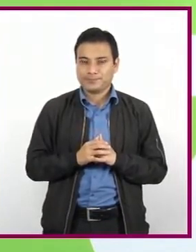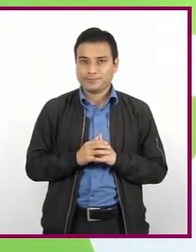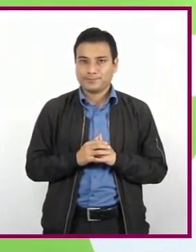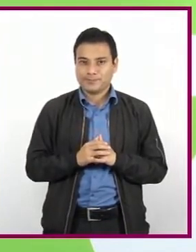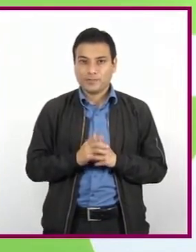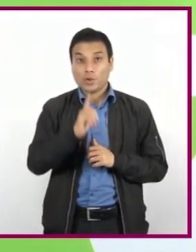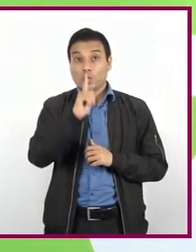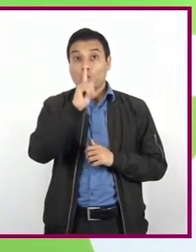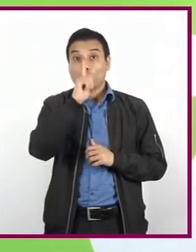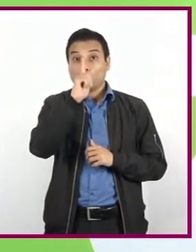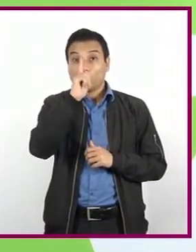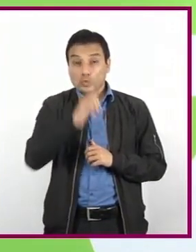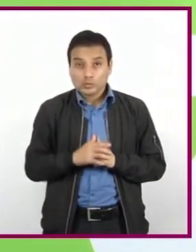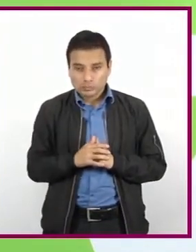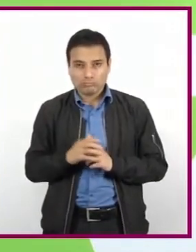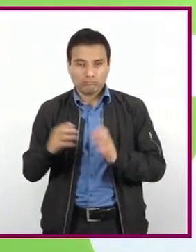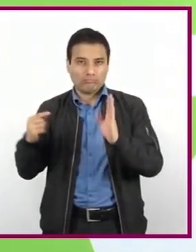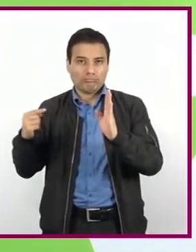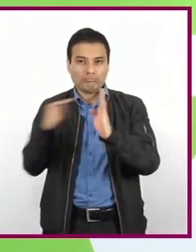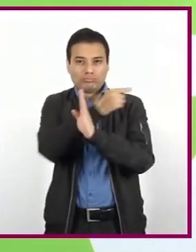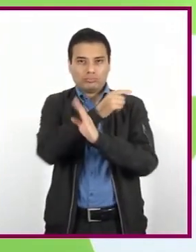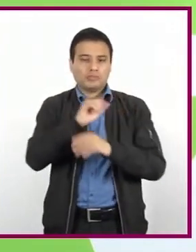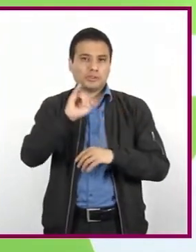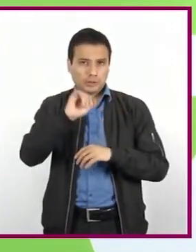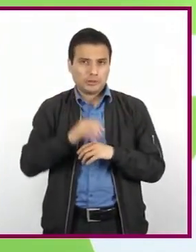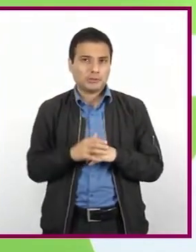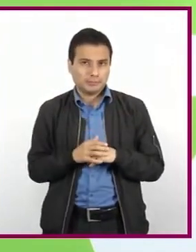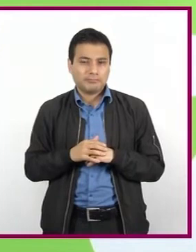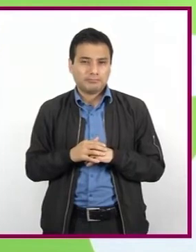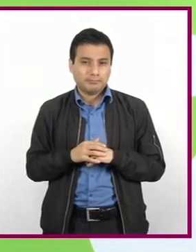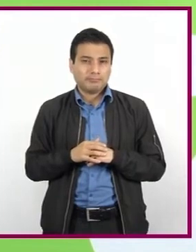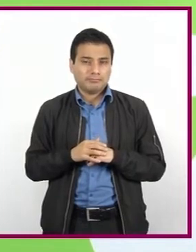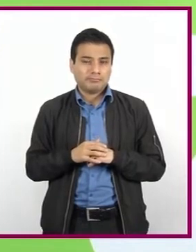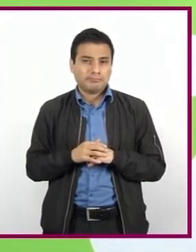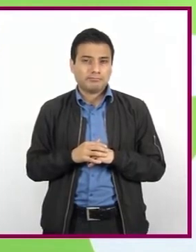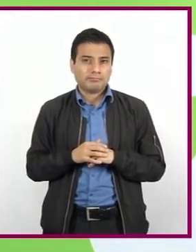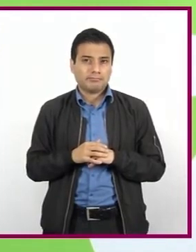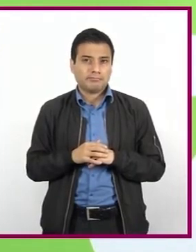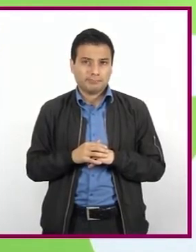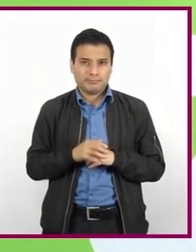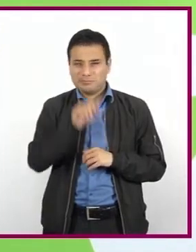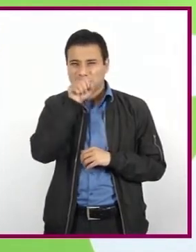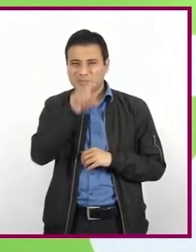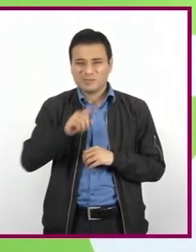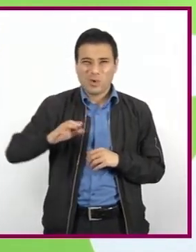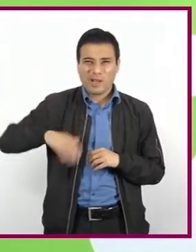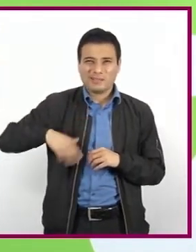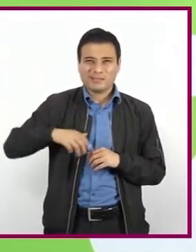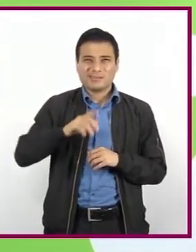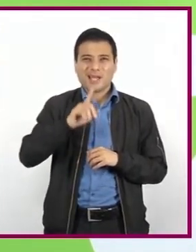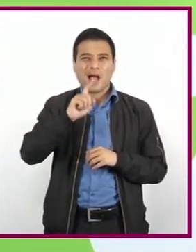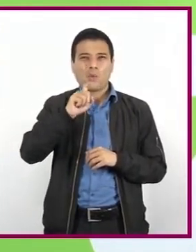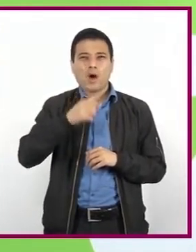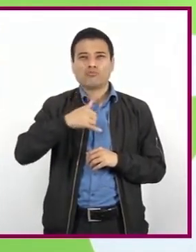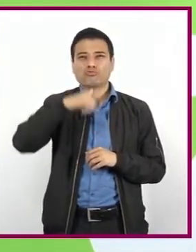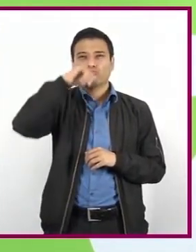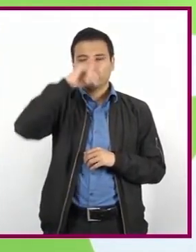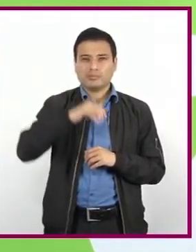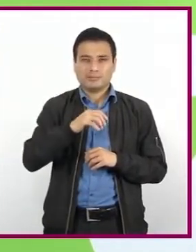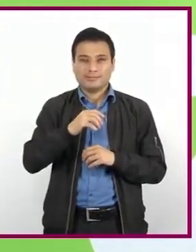luz atravesaba de forma más eficiente unas zonas del objeto transparente que otras. Y por eso